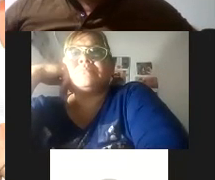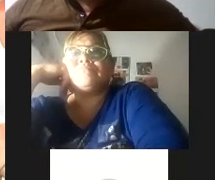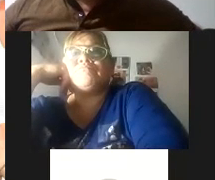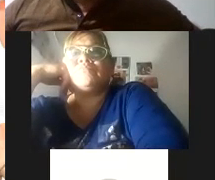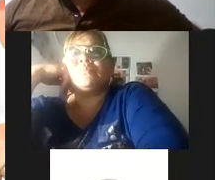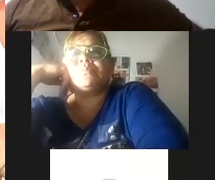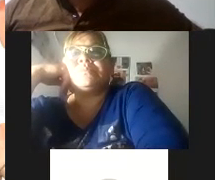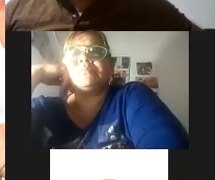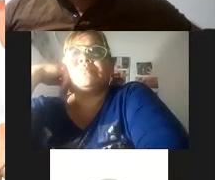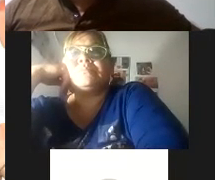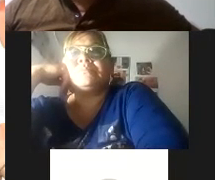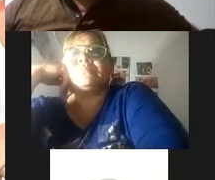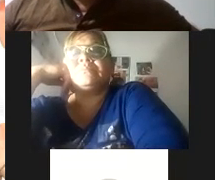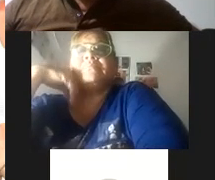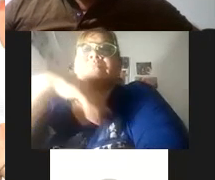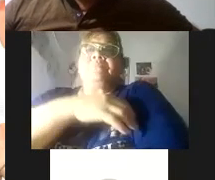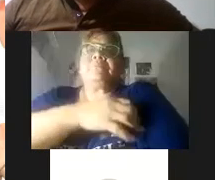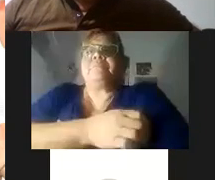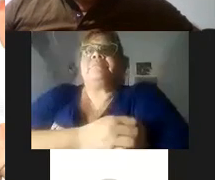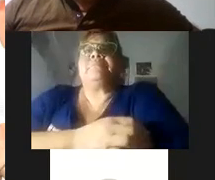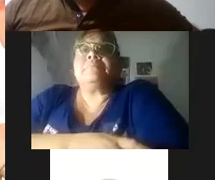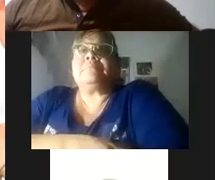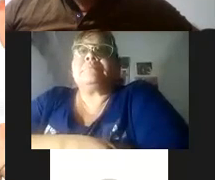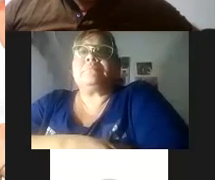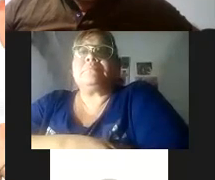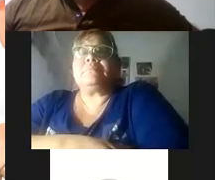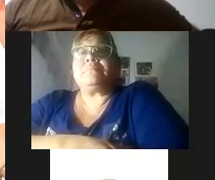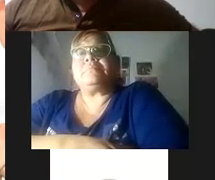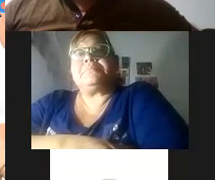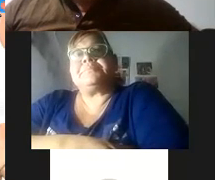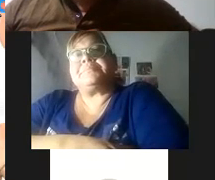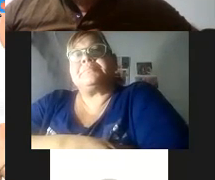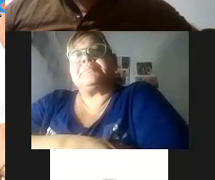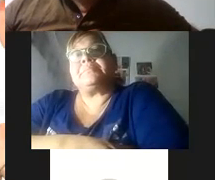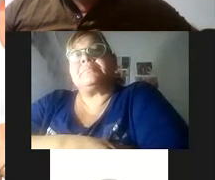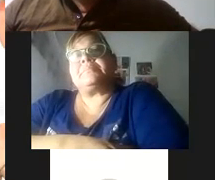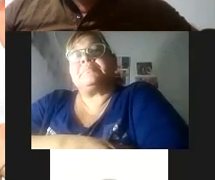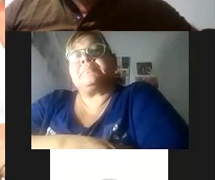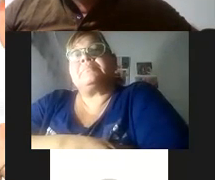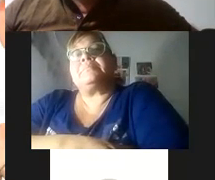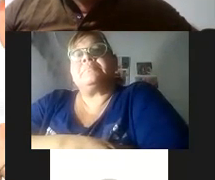o esqueleto apendicular, formado por las extremidades,